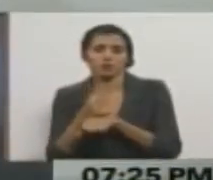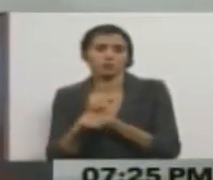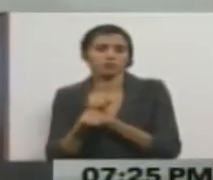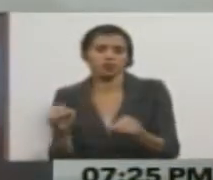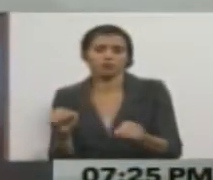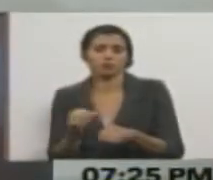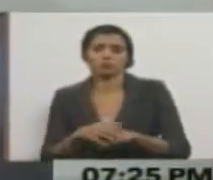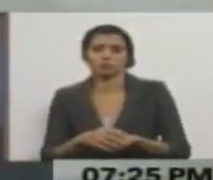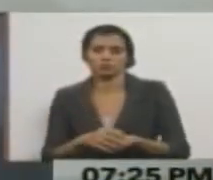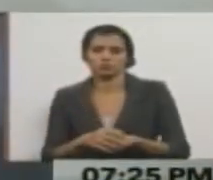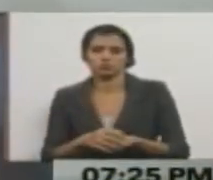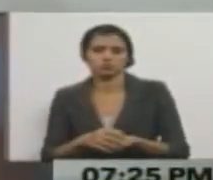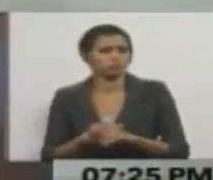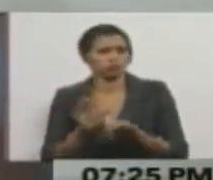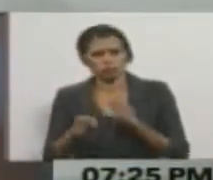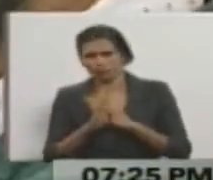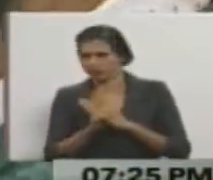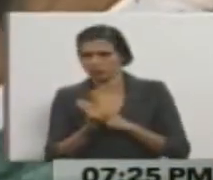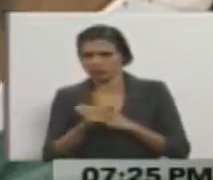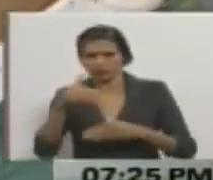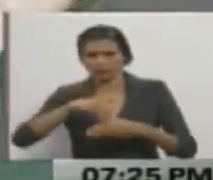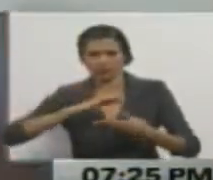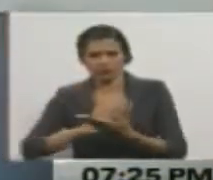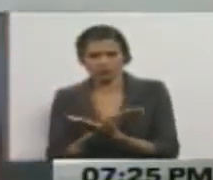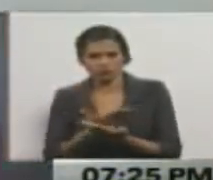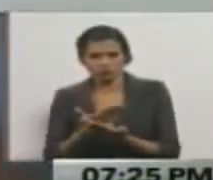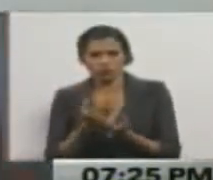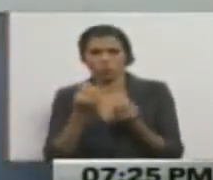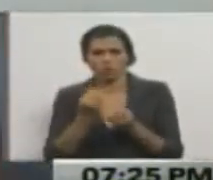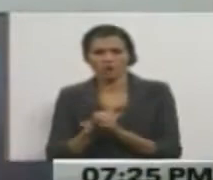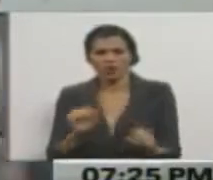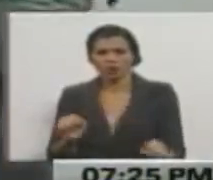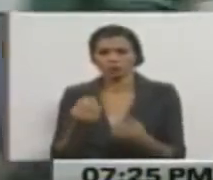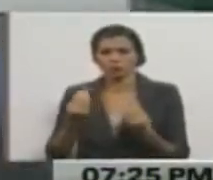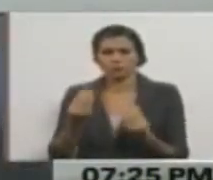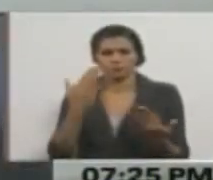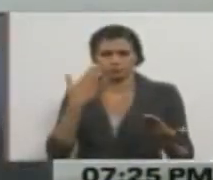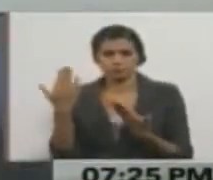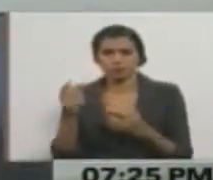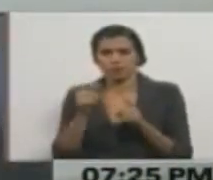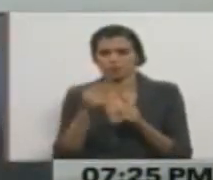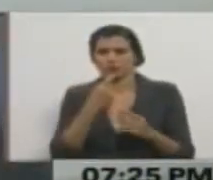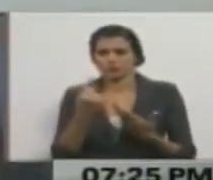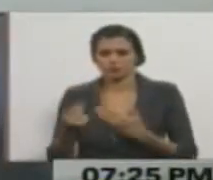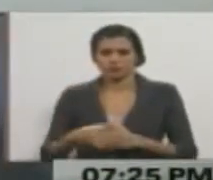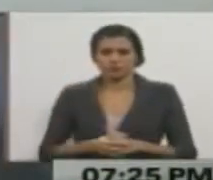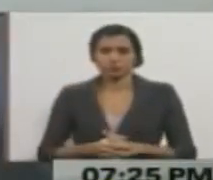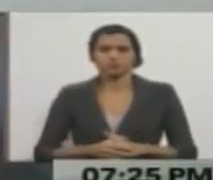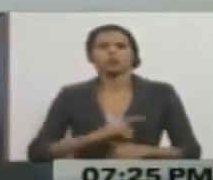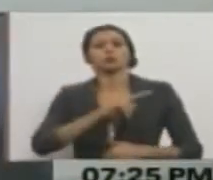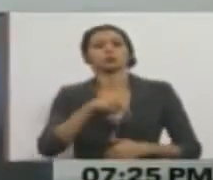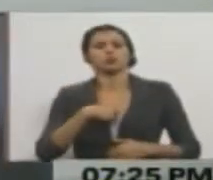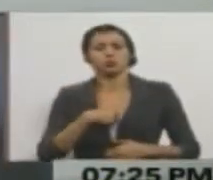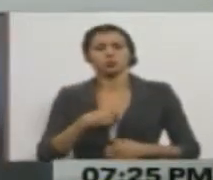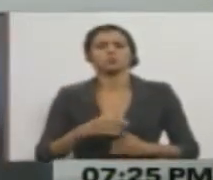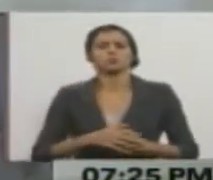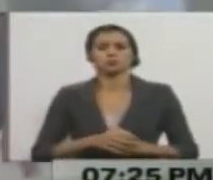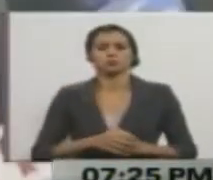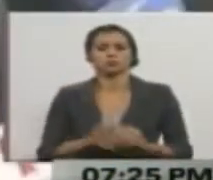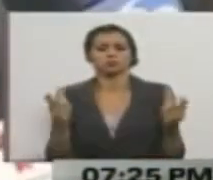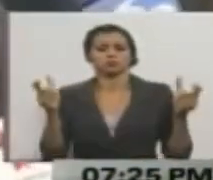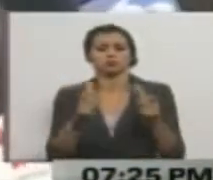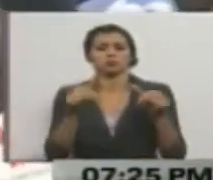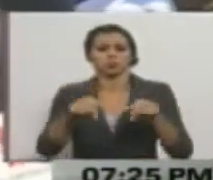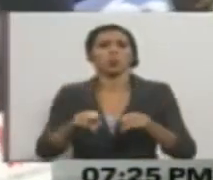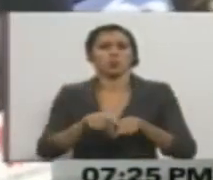No se ha dado todavía referéndum, ¿verdad? Escuchen esto. Estamos nosotros reunidos, como